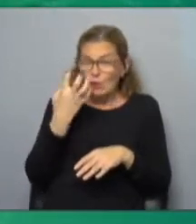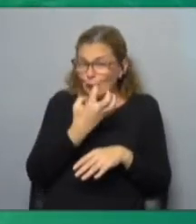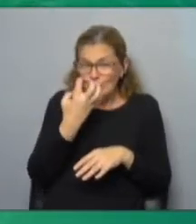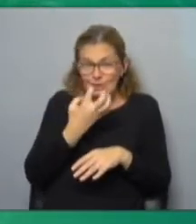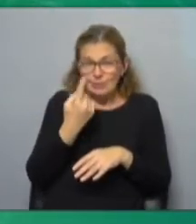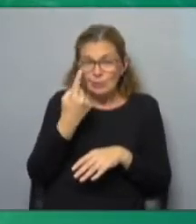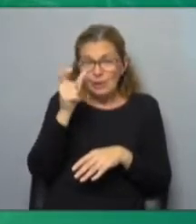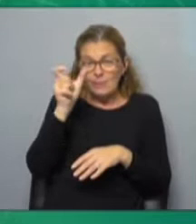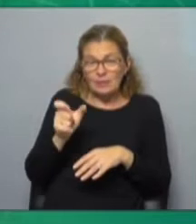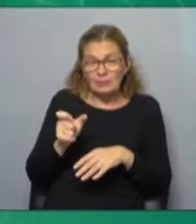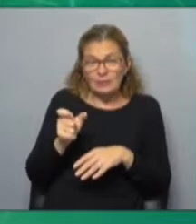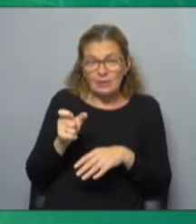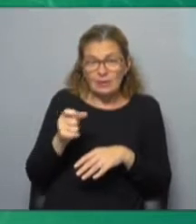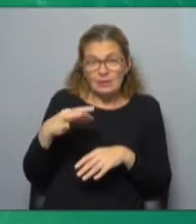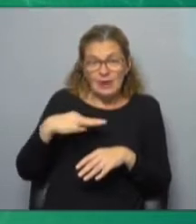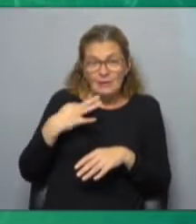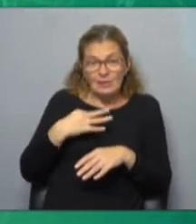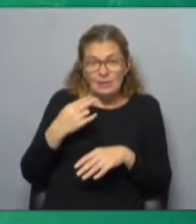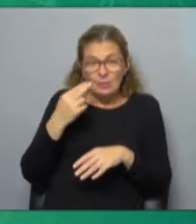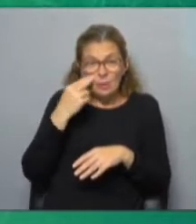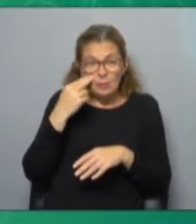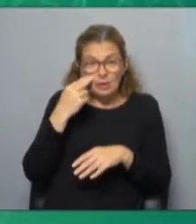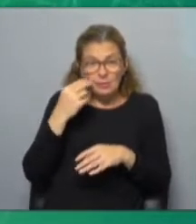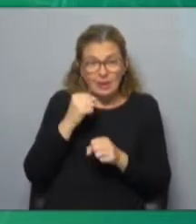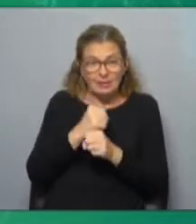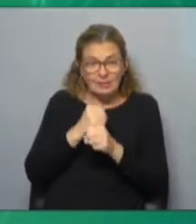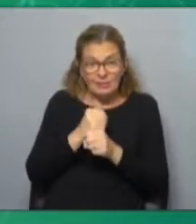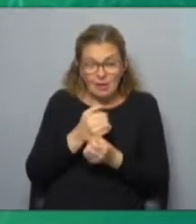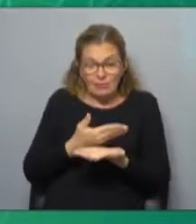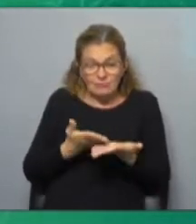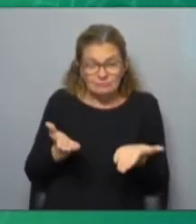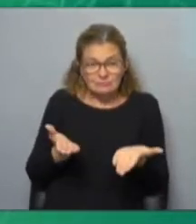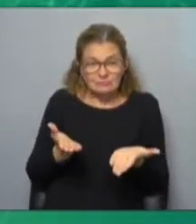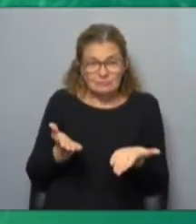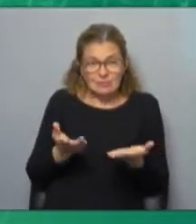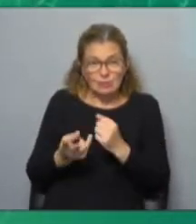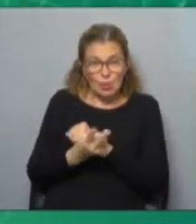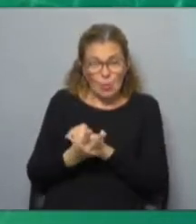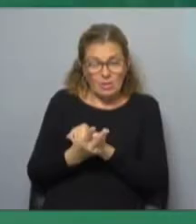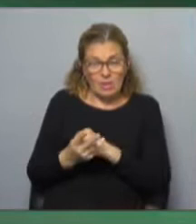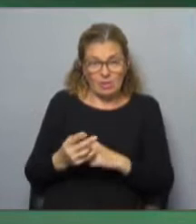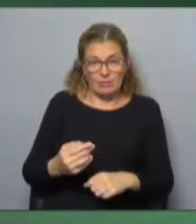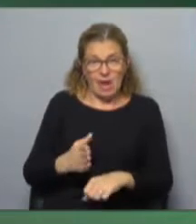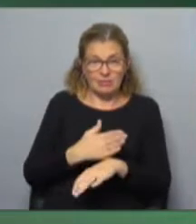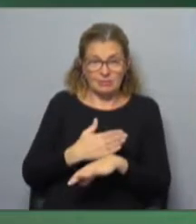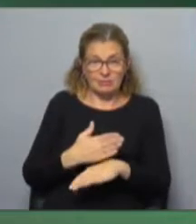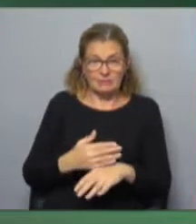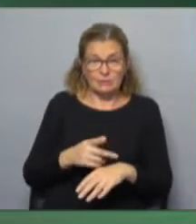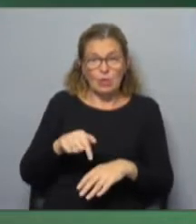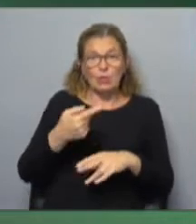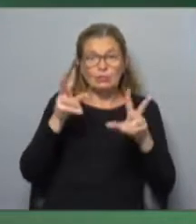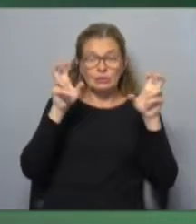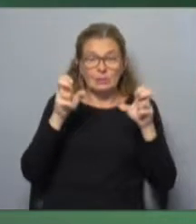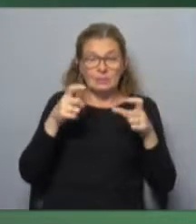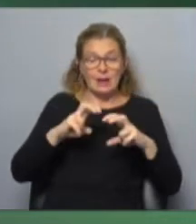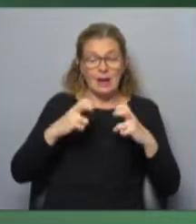que una persona haya tenido que perder su vida por condiciones laborales que son más que prevenibles. Otro asunto. La mesa